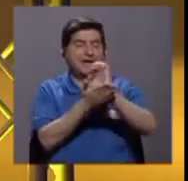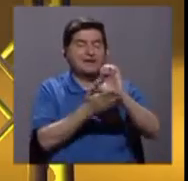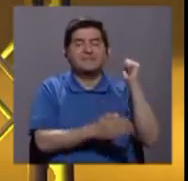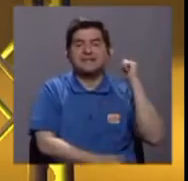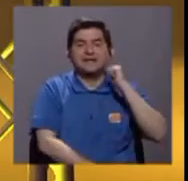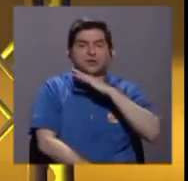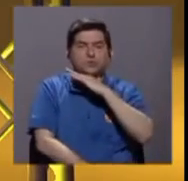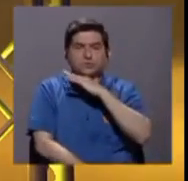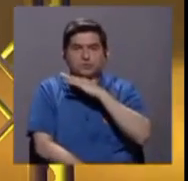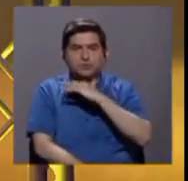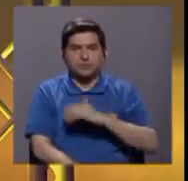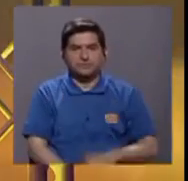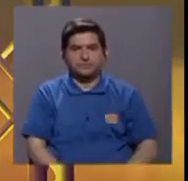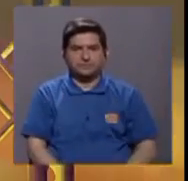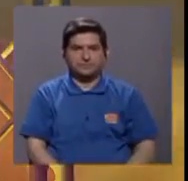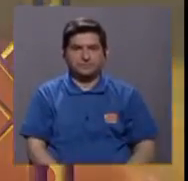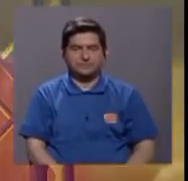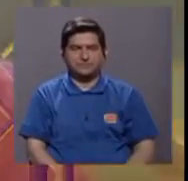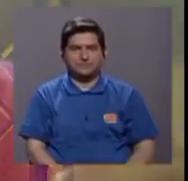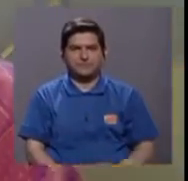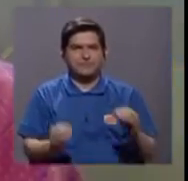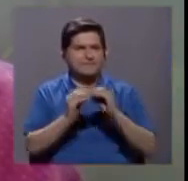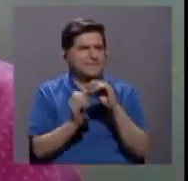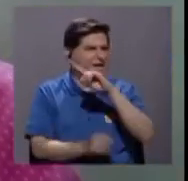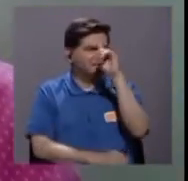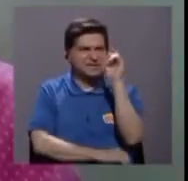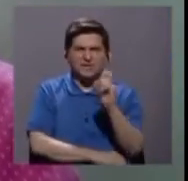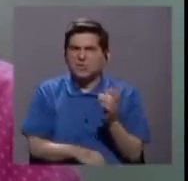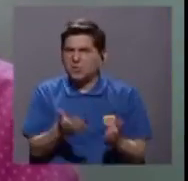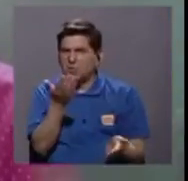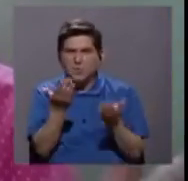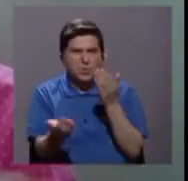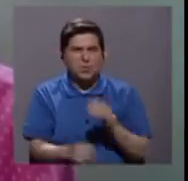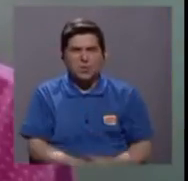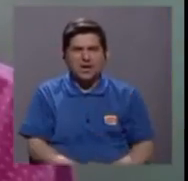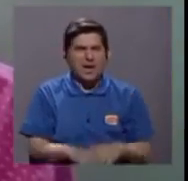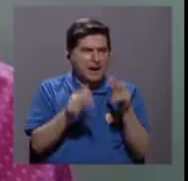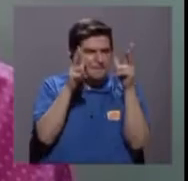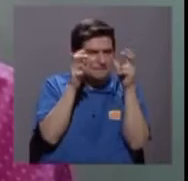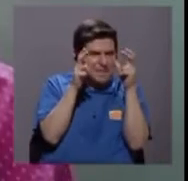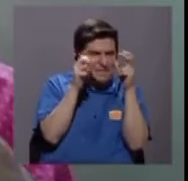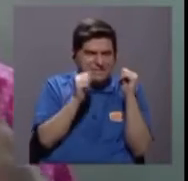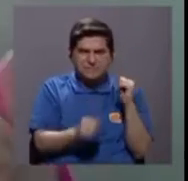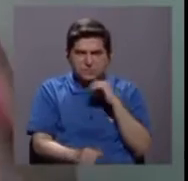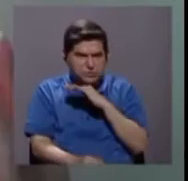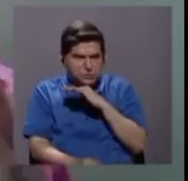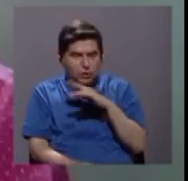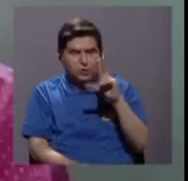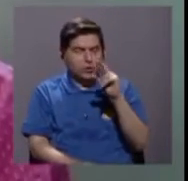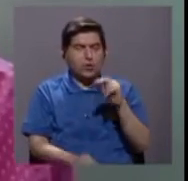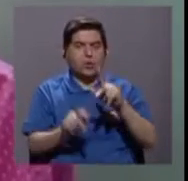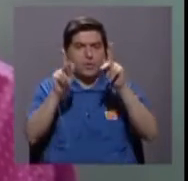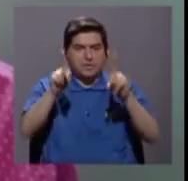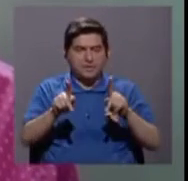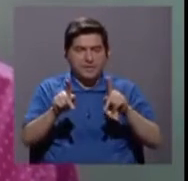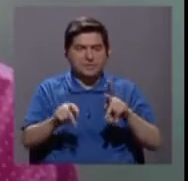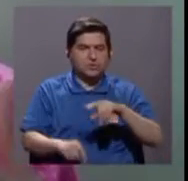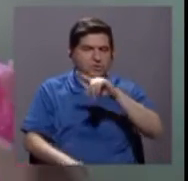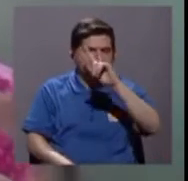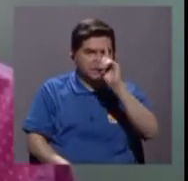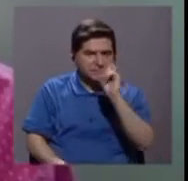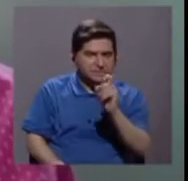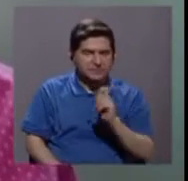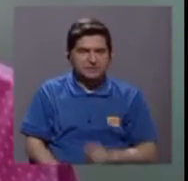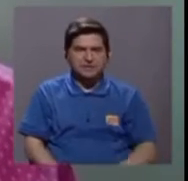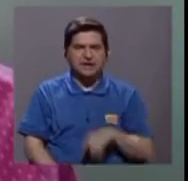corrupción. Más que preguntar sobre la percepción de corrupción, preguntamos a los ciudadanos qué